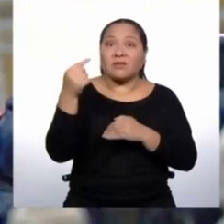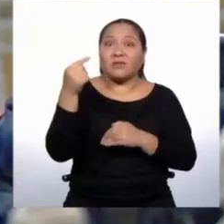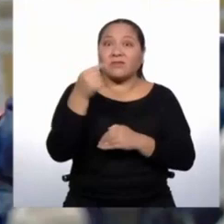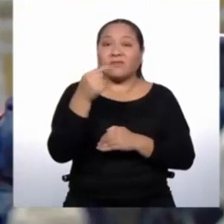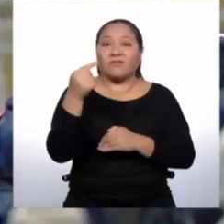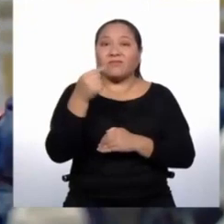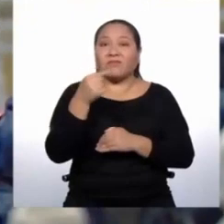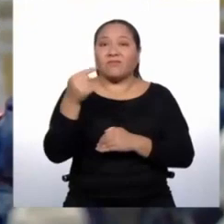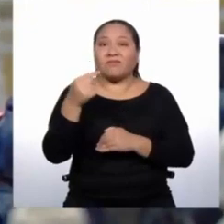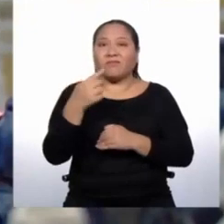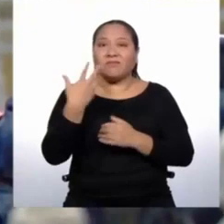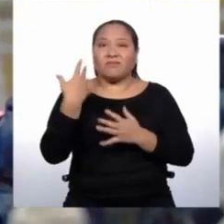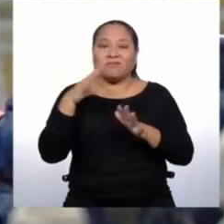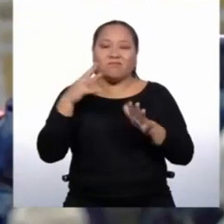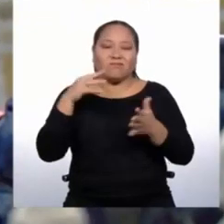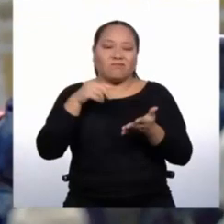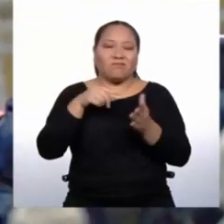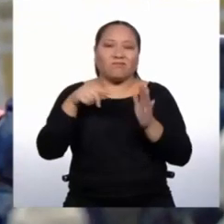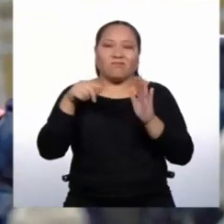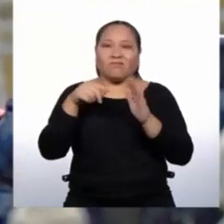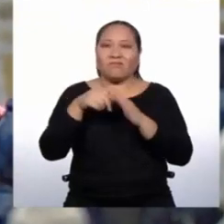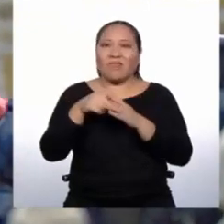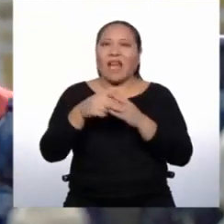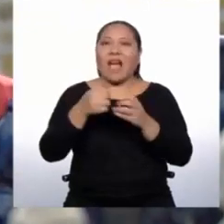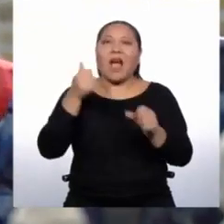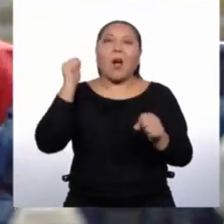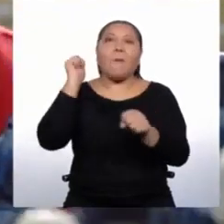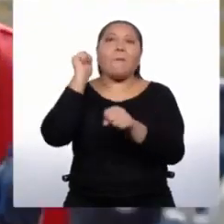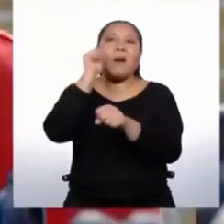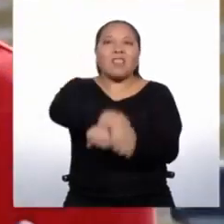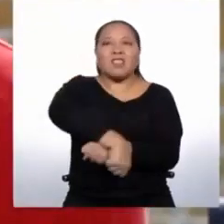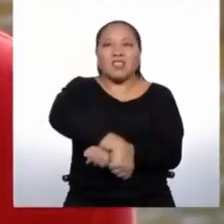inevitable mate.